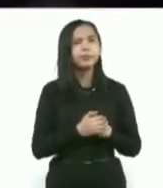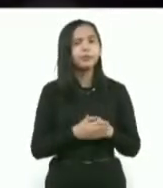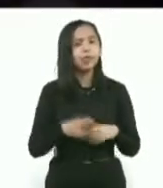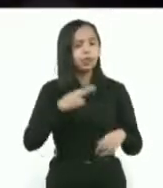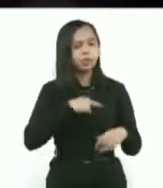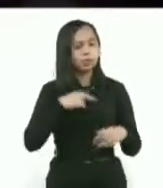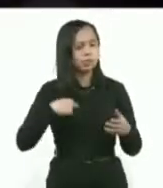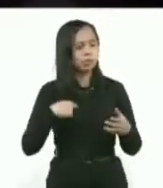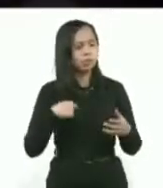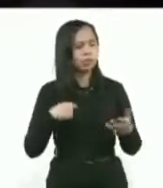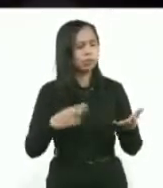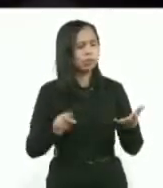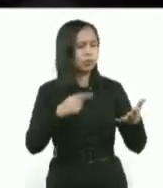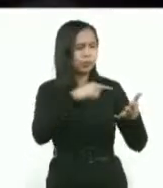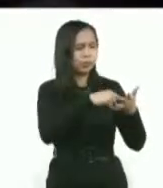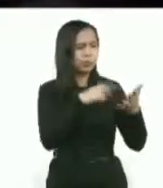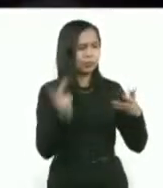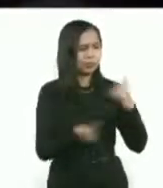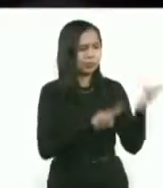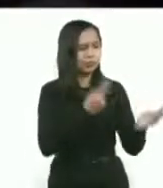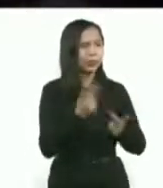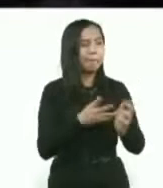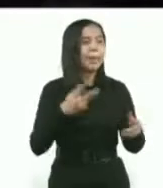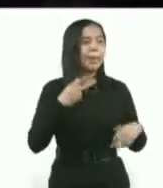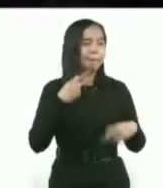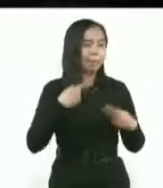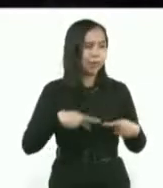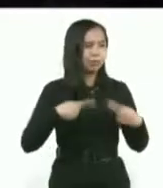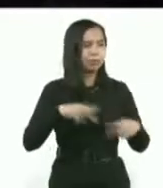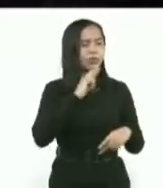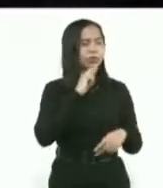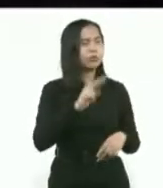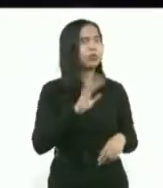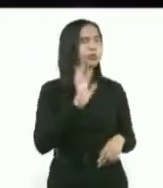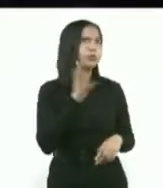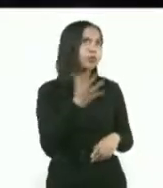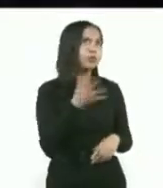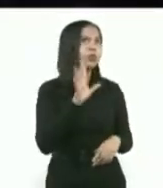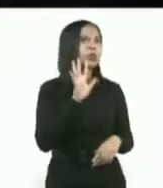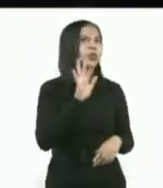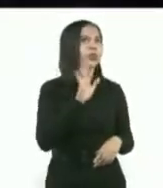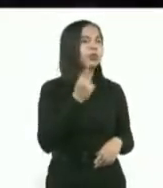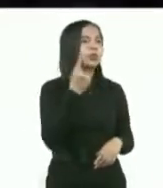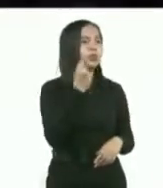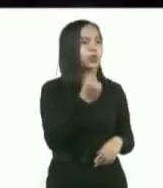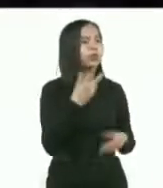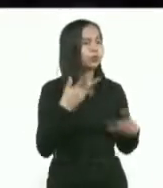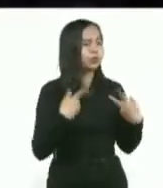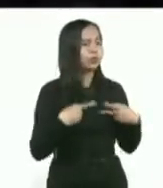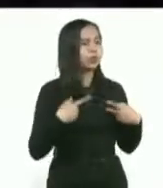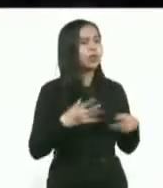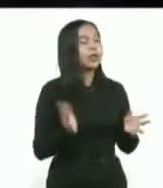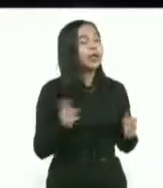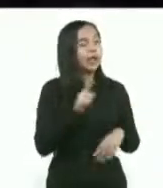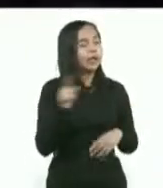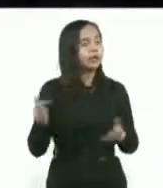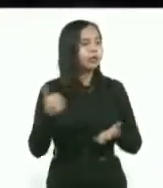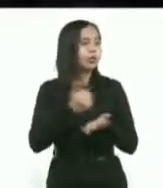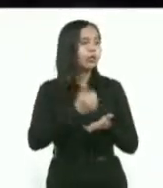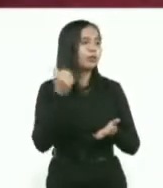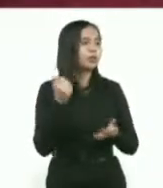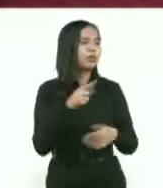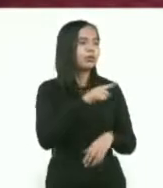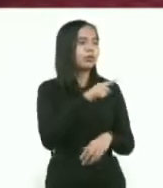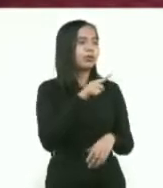el 51.2% de las personas respondieron que aprueban su trabajo que ha realizado aquí en la ciudad.